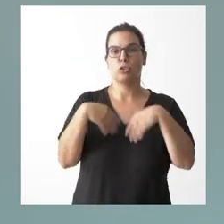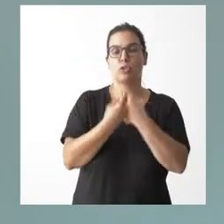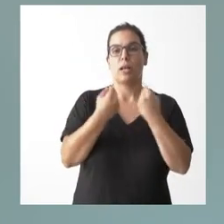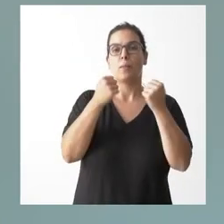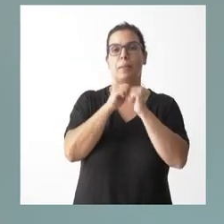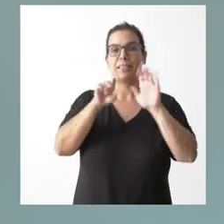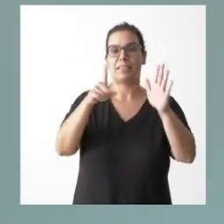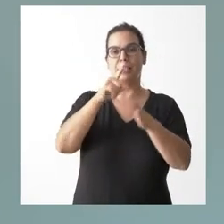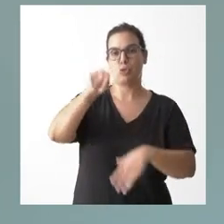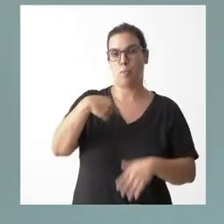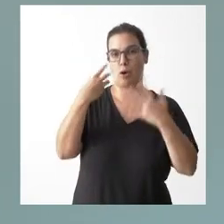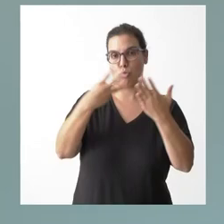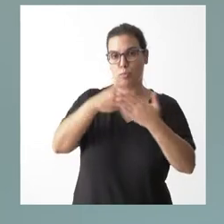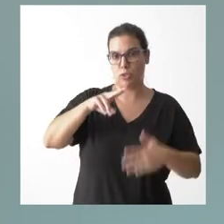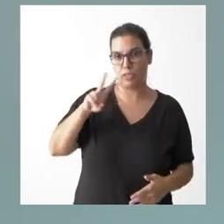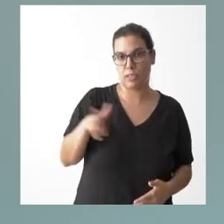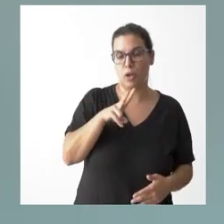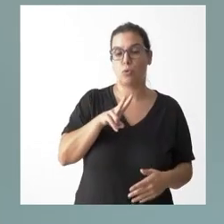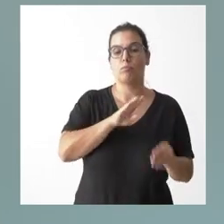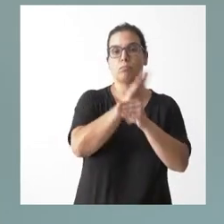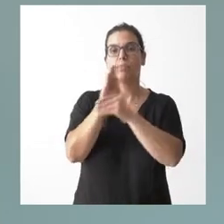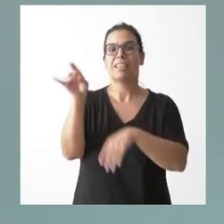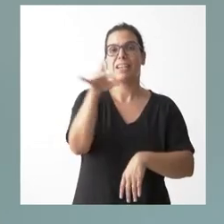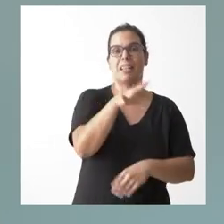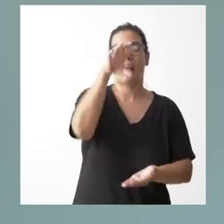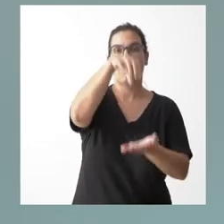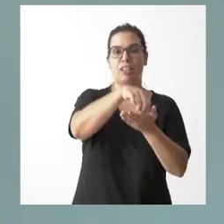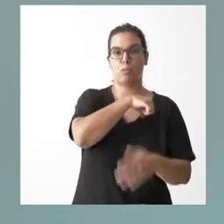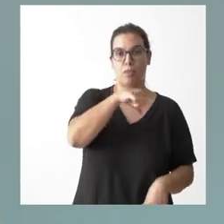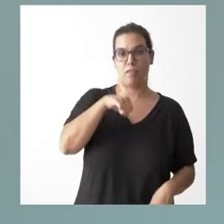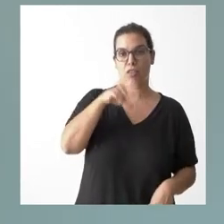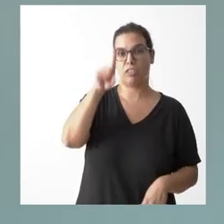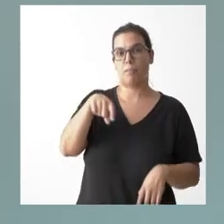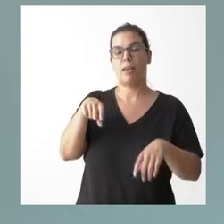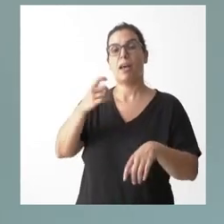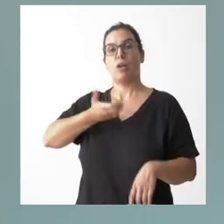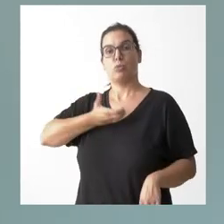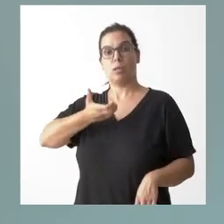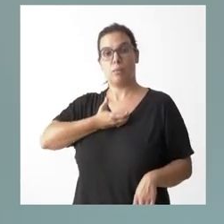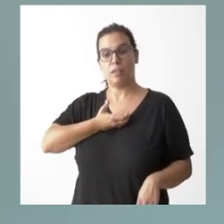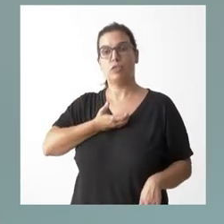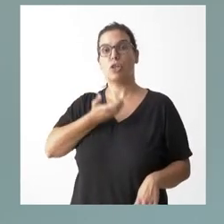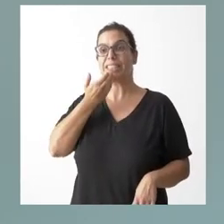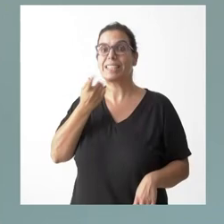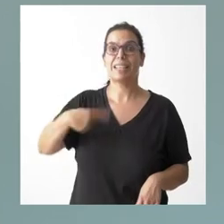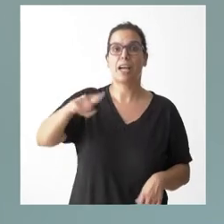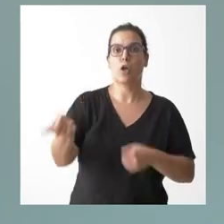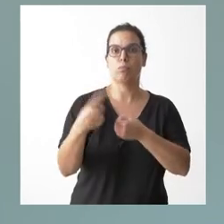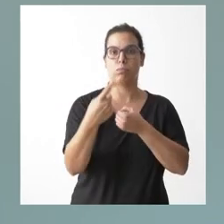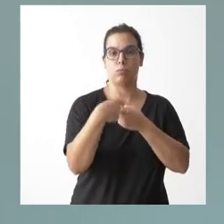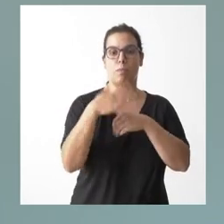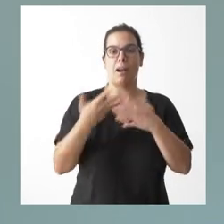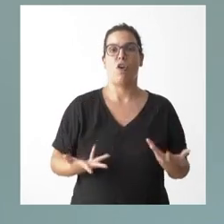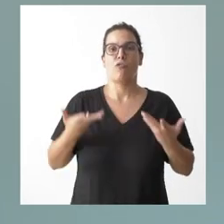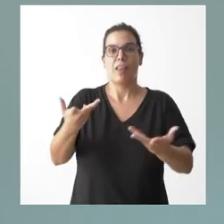millones de euros, cuyos destinatarios son los centros privados y las entidades locales que se han adherido a la oferta gratuita de